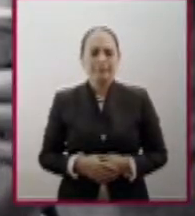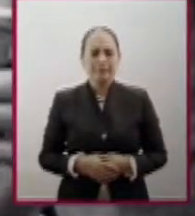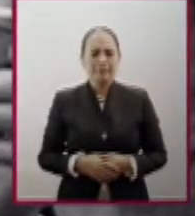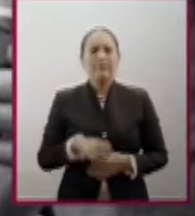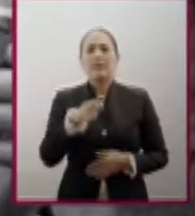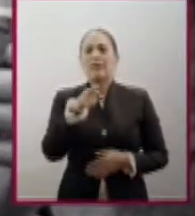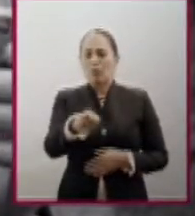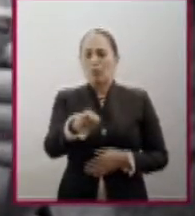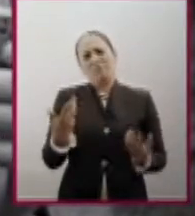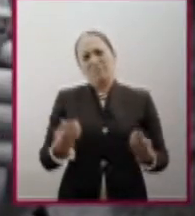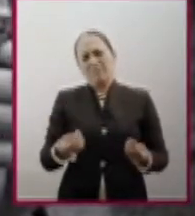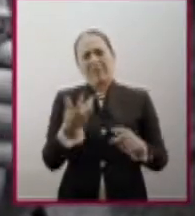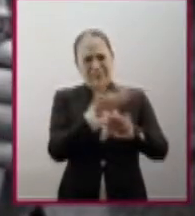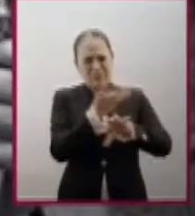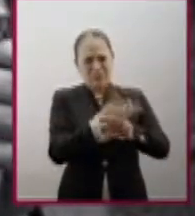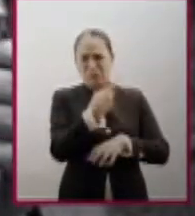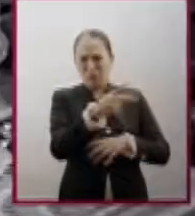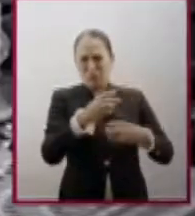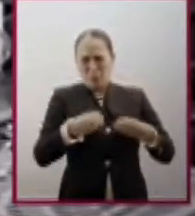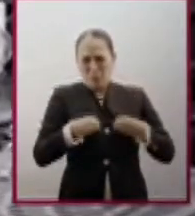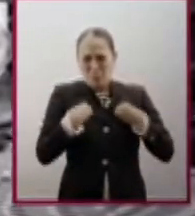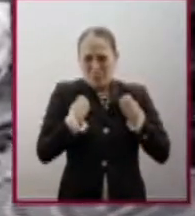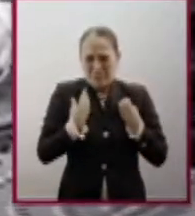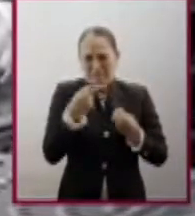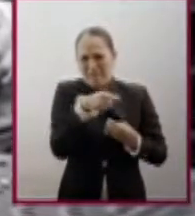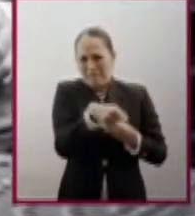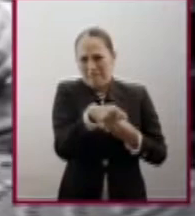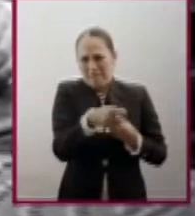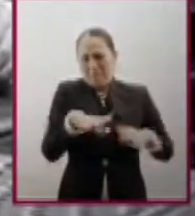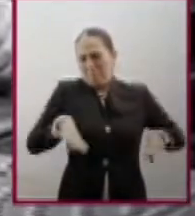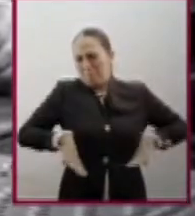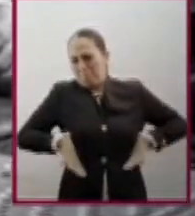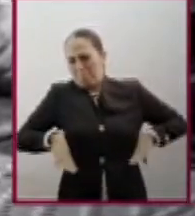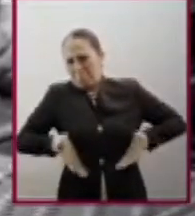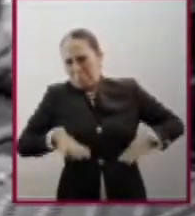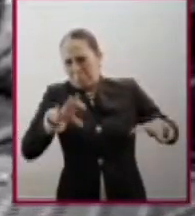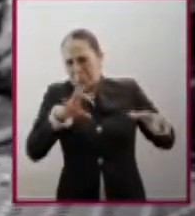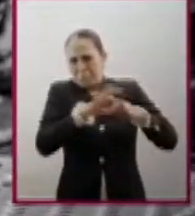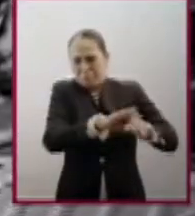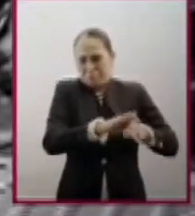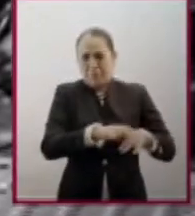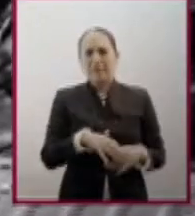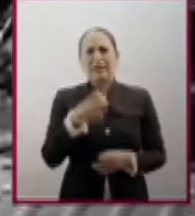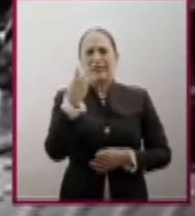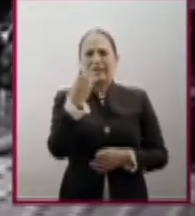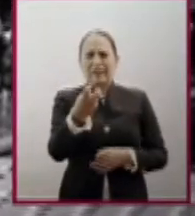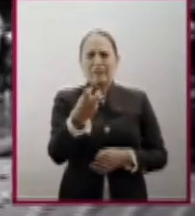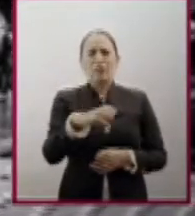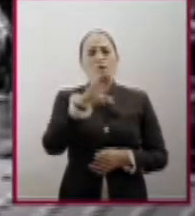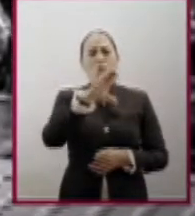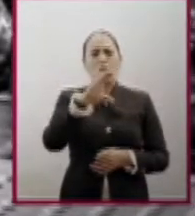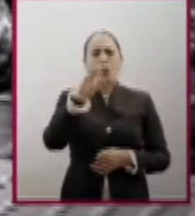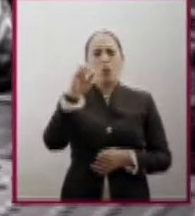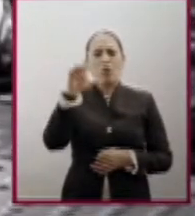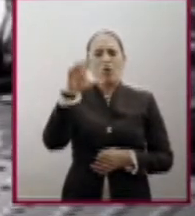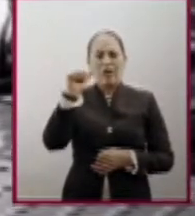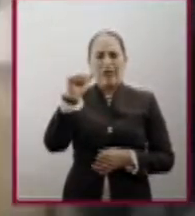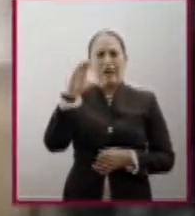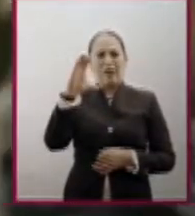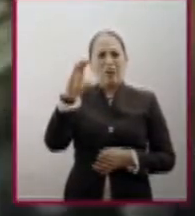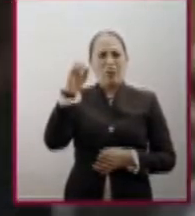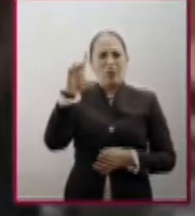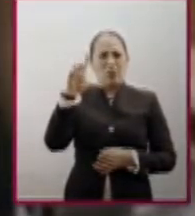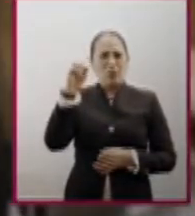El estilo de vida estadounidense o American Way of Life. A este fenómeno se le conoce como la cola